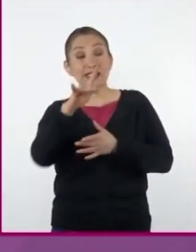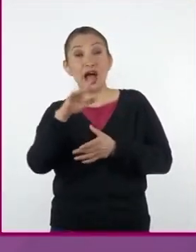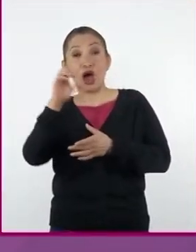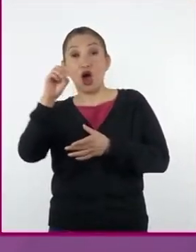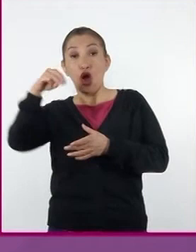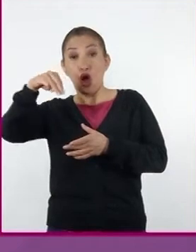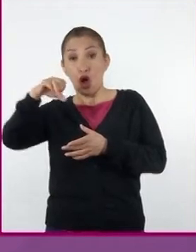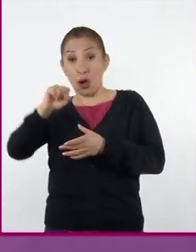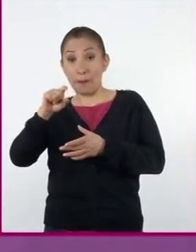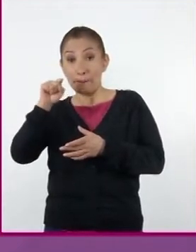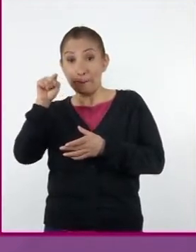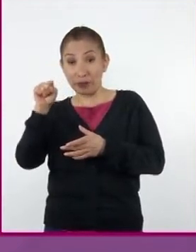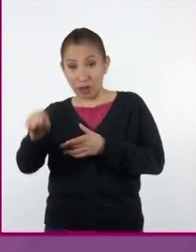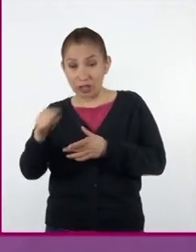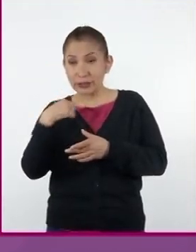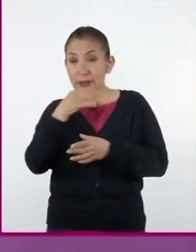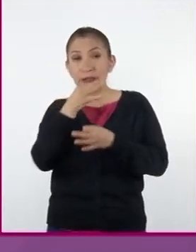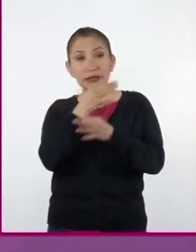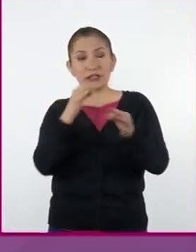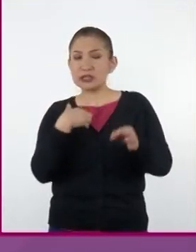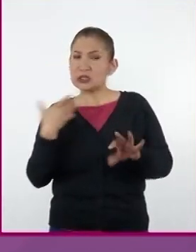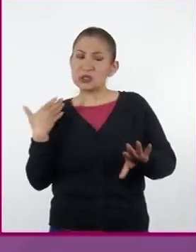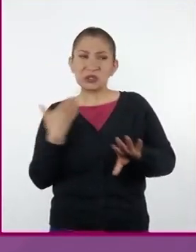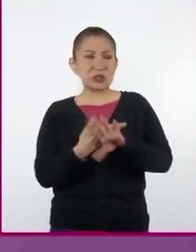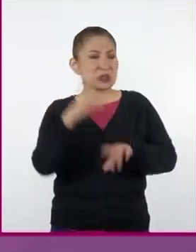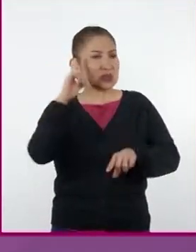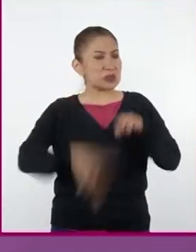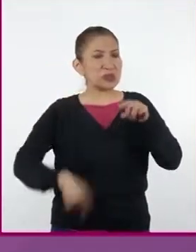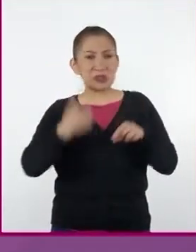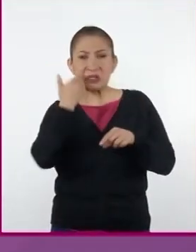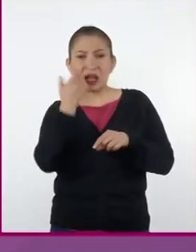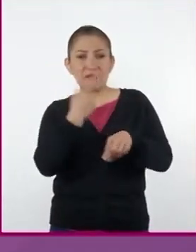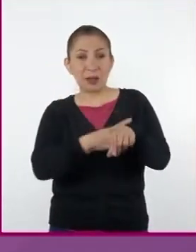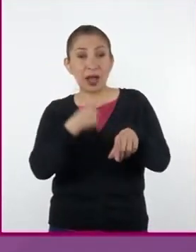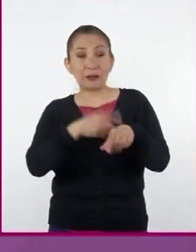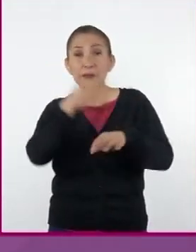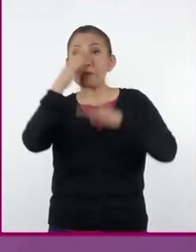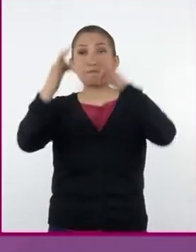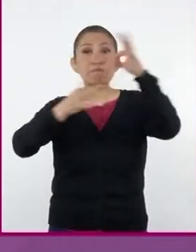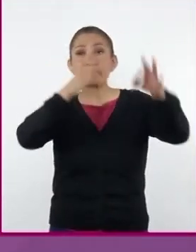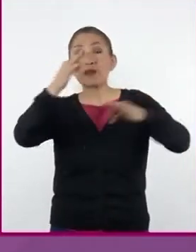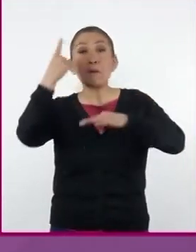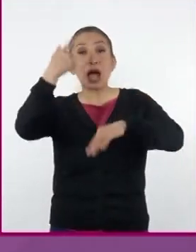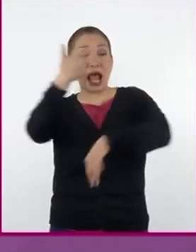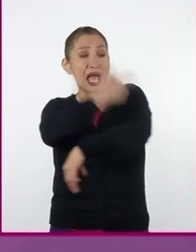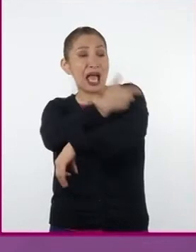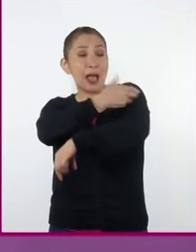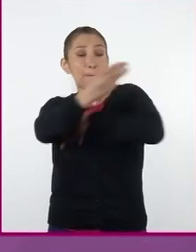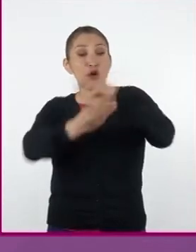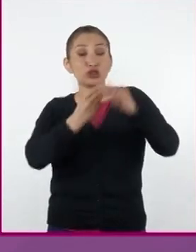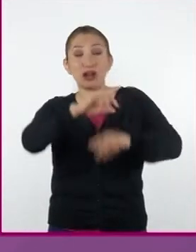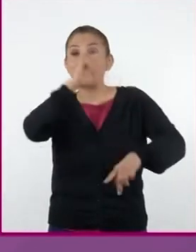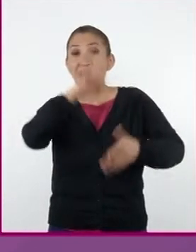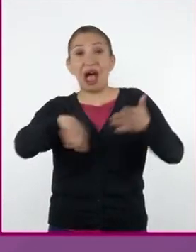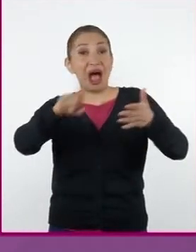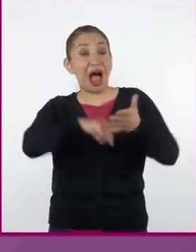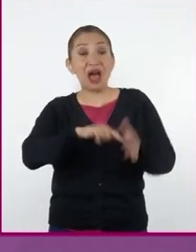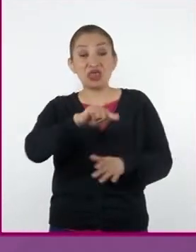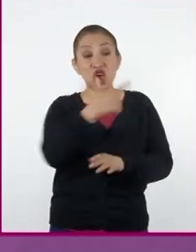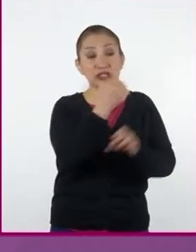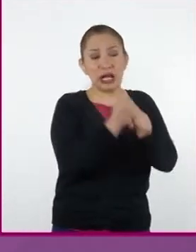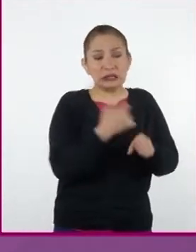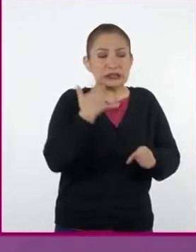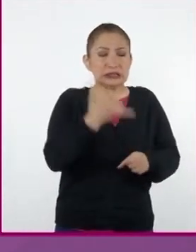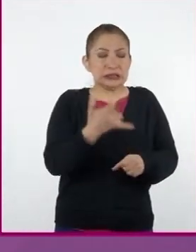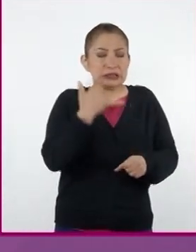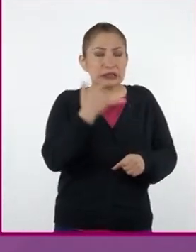Organización Mundial de la Salud declaró la guerra a esta terrible enfermedad, a través de una campaña mundial de vacunación se logró erradicarla después de 12 años de